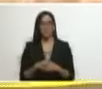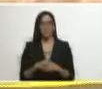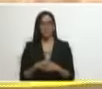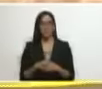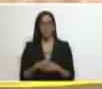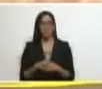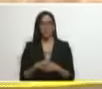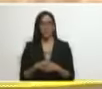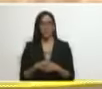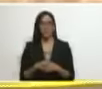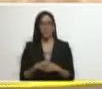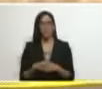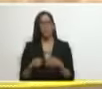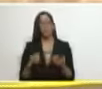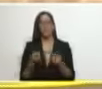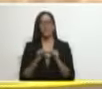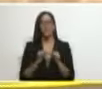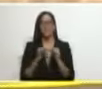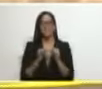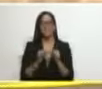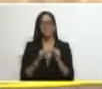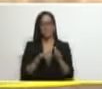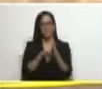los subsecuentes desarrollos.